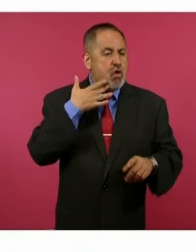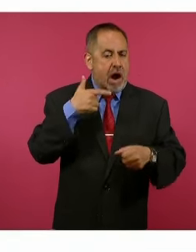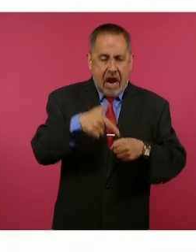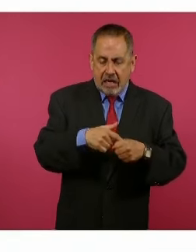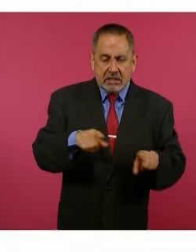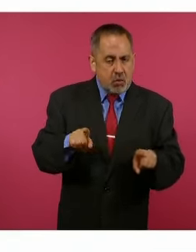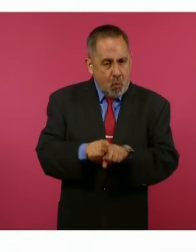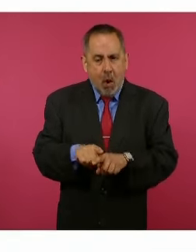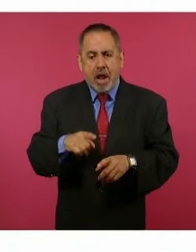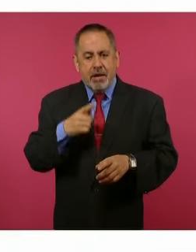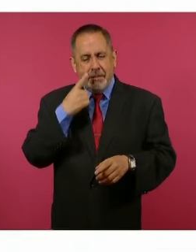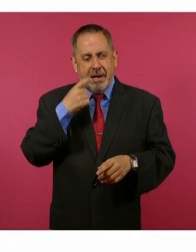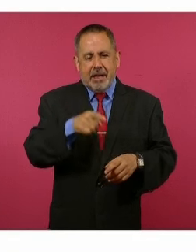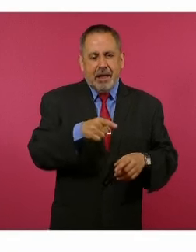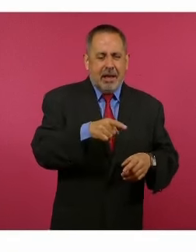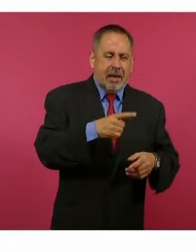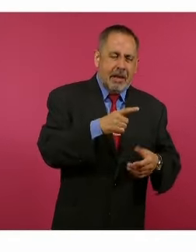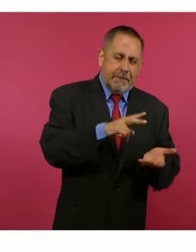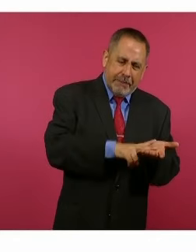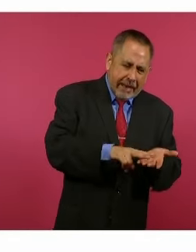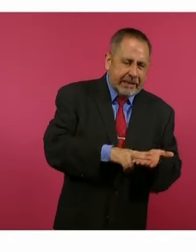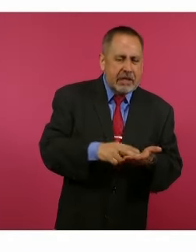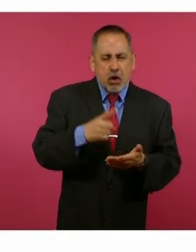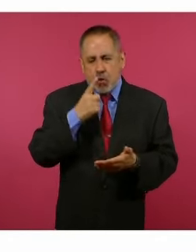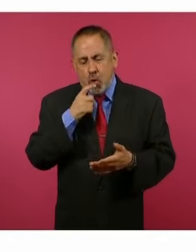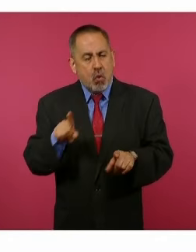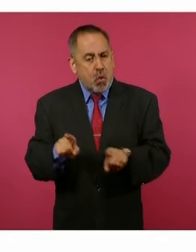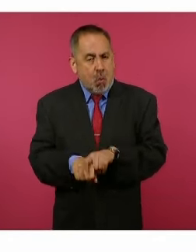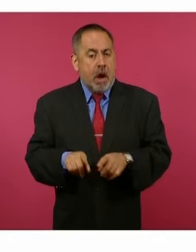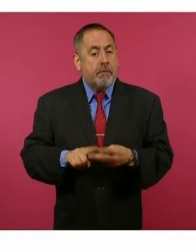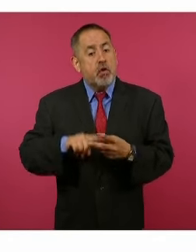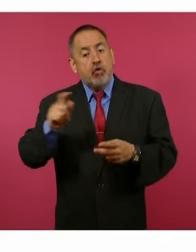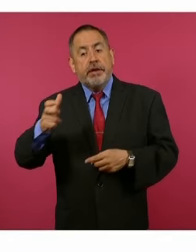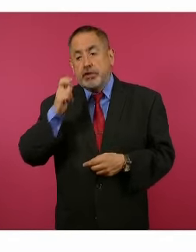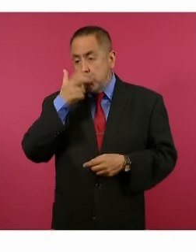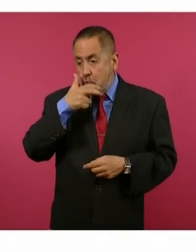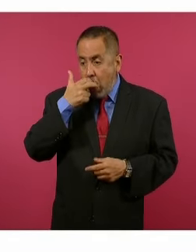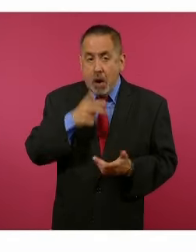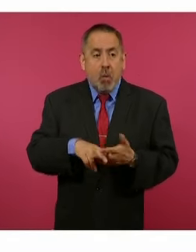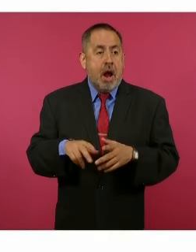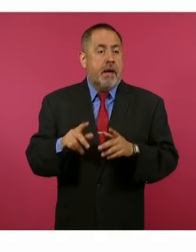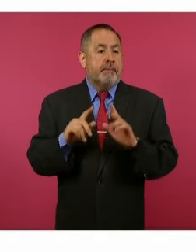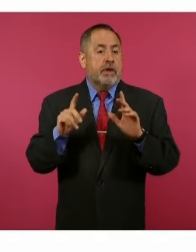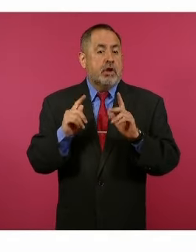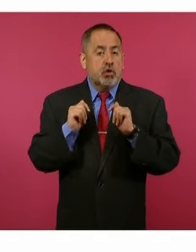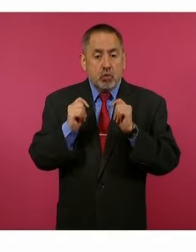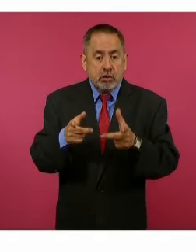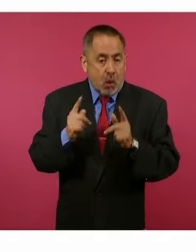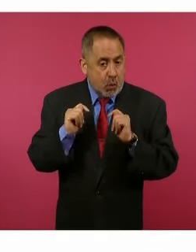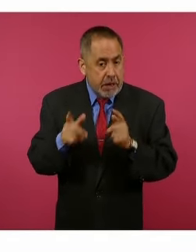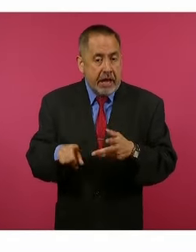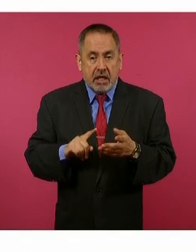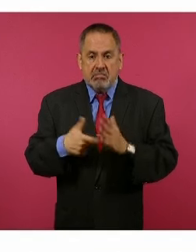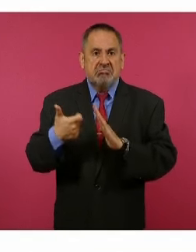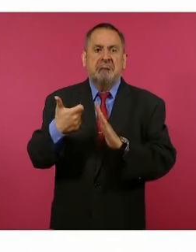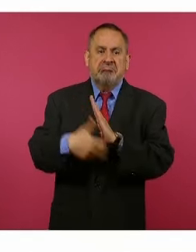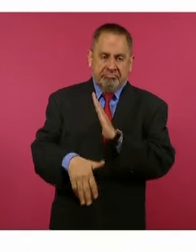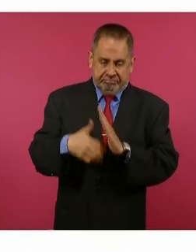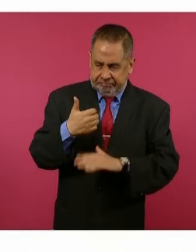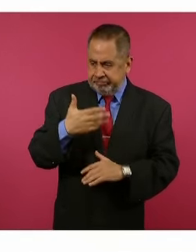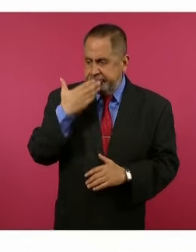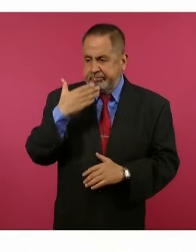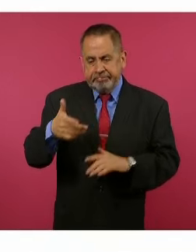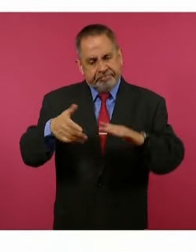precios en la regular Extreme en cuautemoc Chihuahua o repsol en tuxla con buenos precios y por debajo del